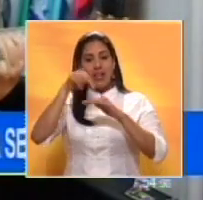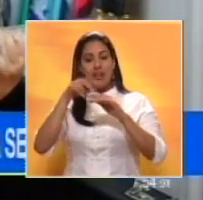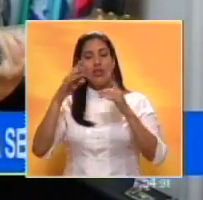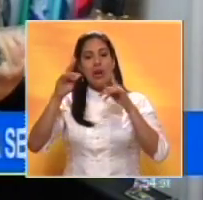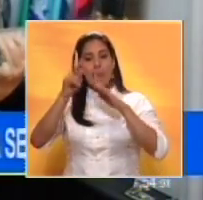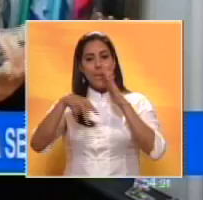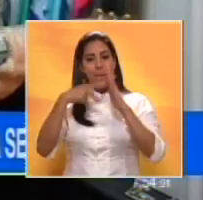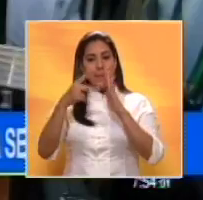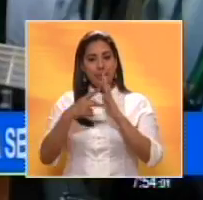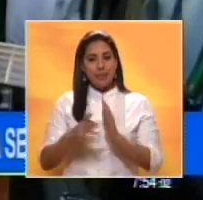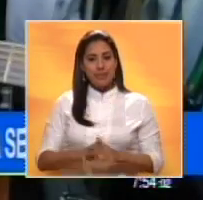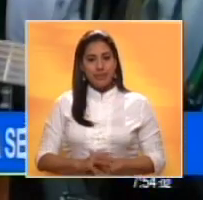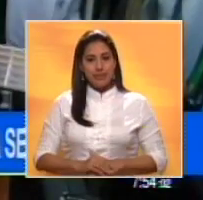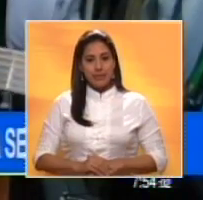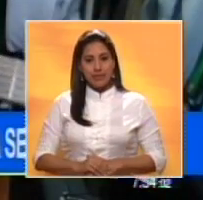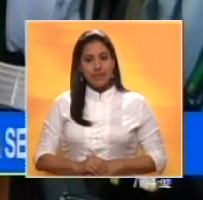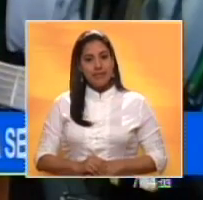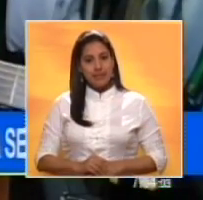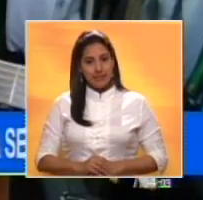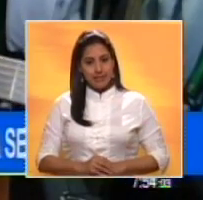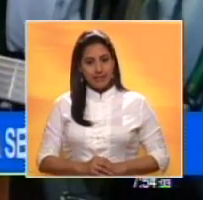Parade.